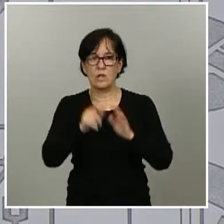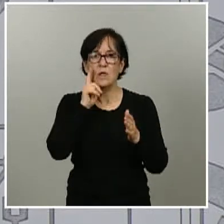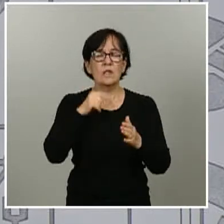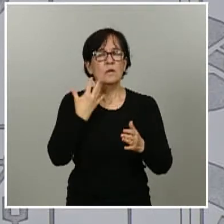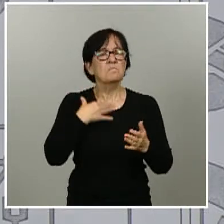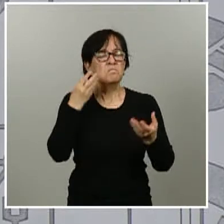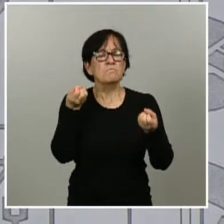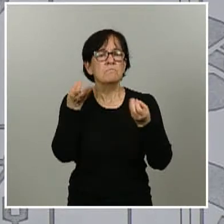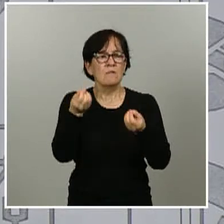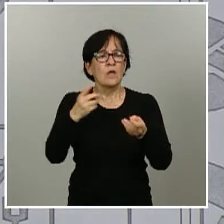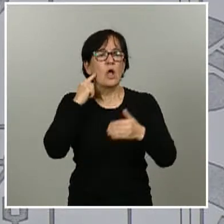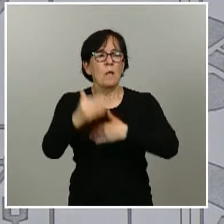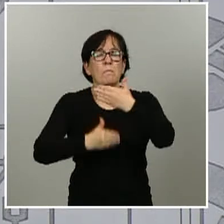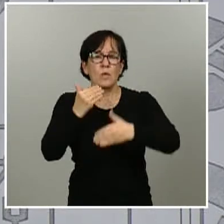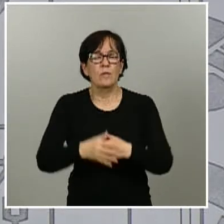informado del proceso.